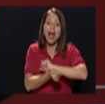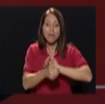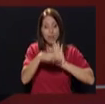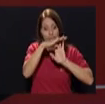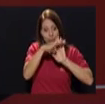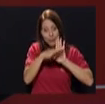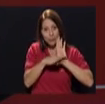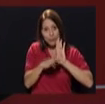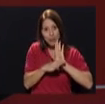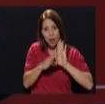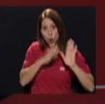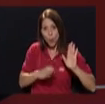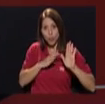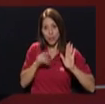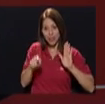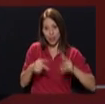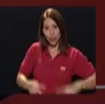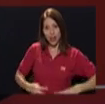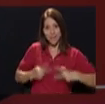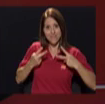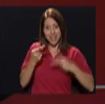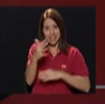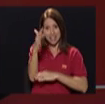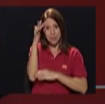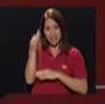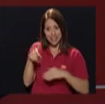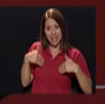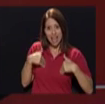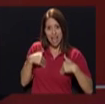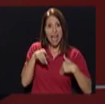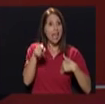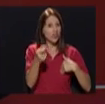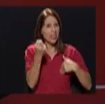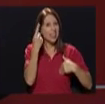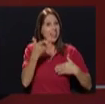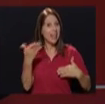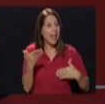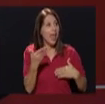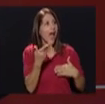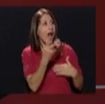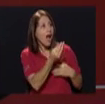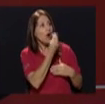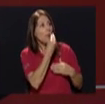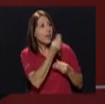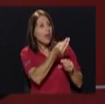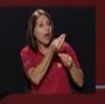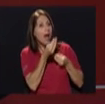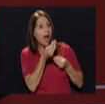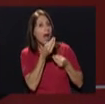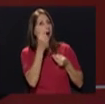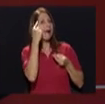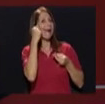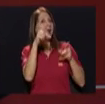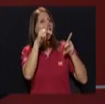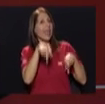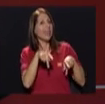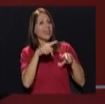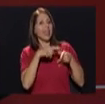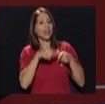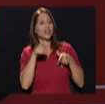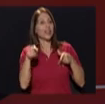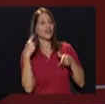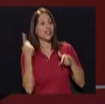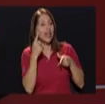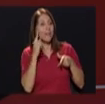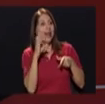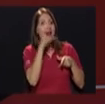de la vida silvestre. Ellos entienden de que me están dando comida, lo asocio con la gente y siempre estarían buscando